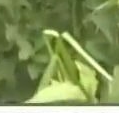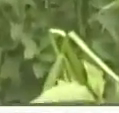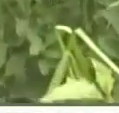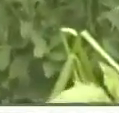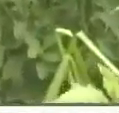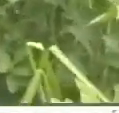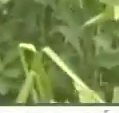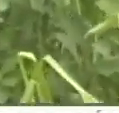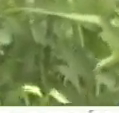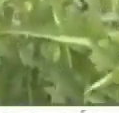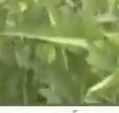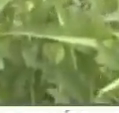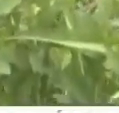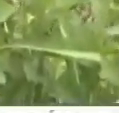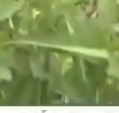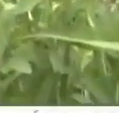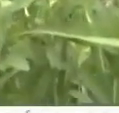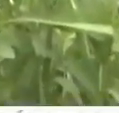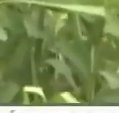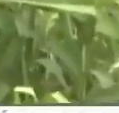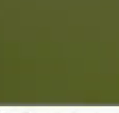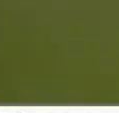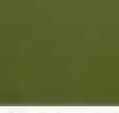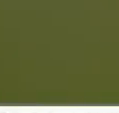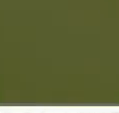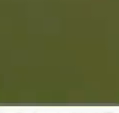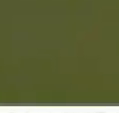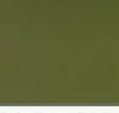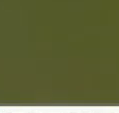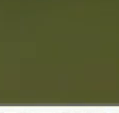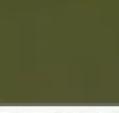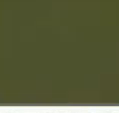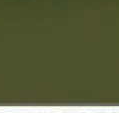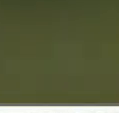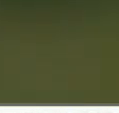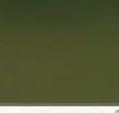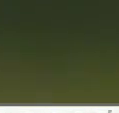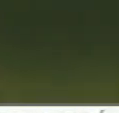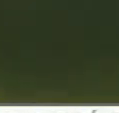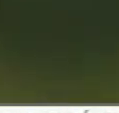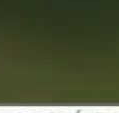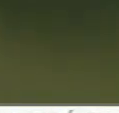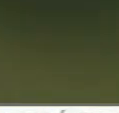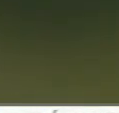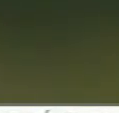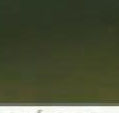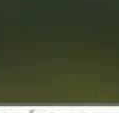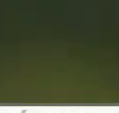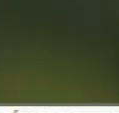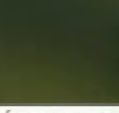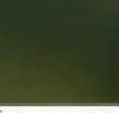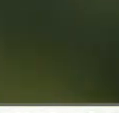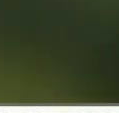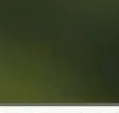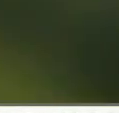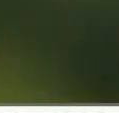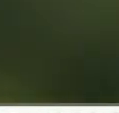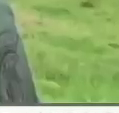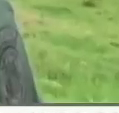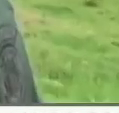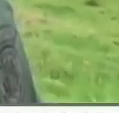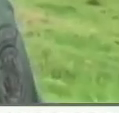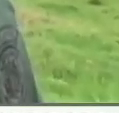ir liberando a los pueblos. El primero, La Victoria.